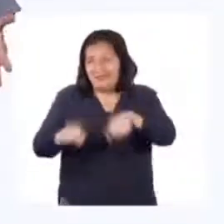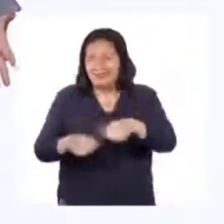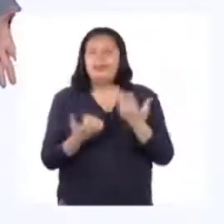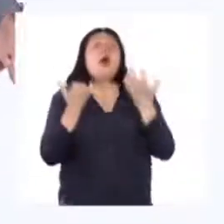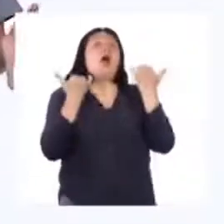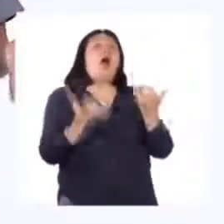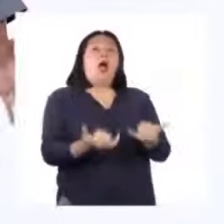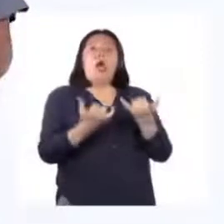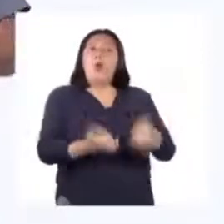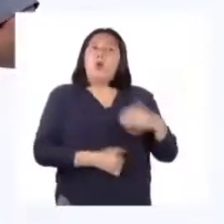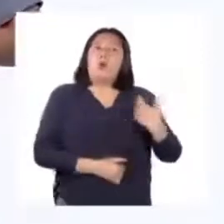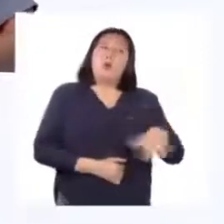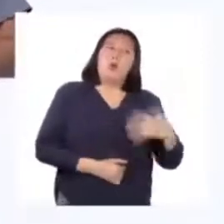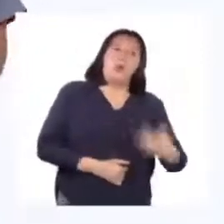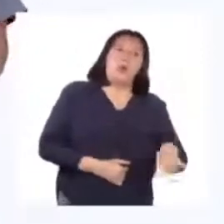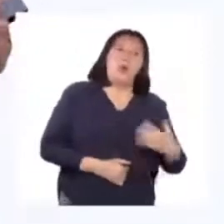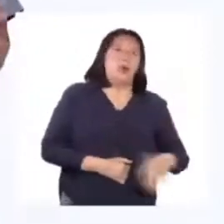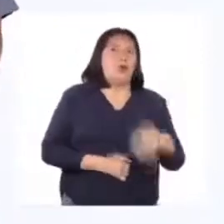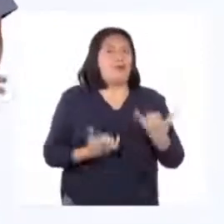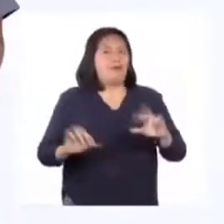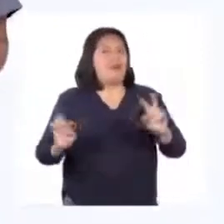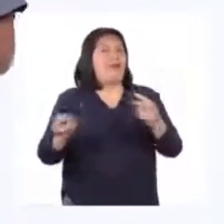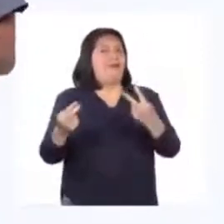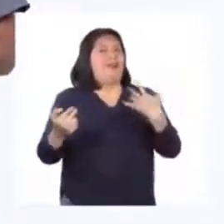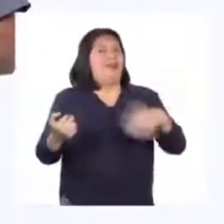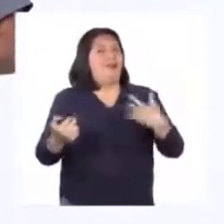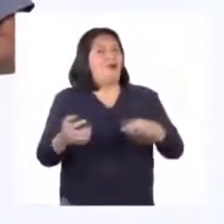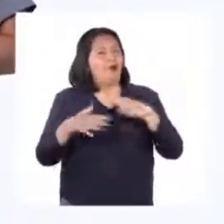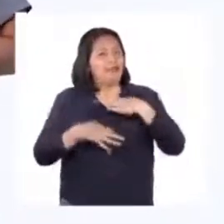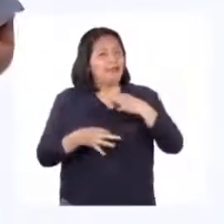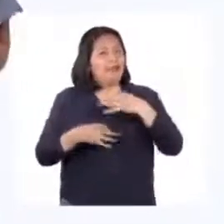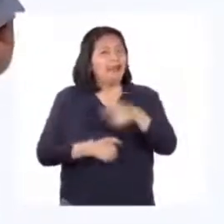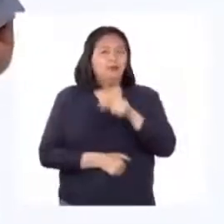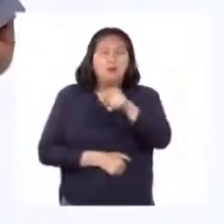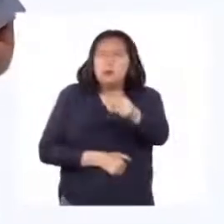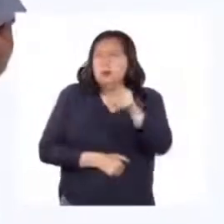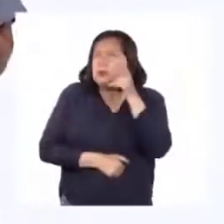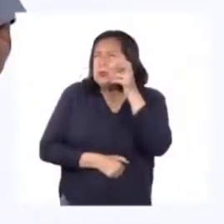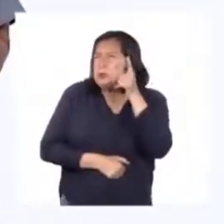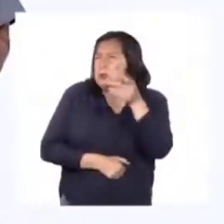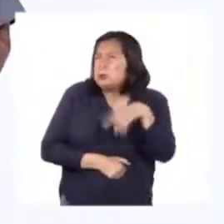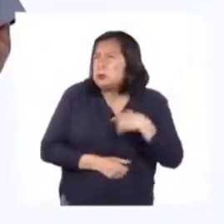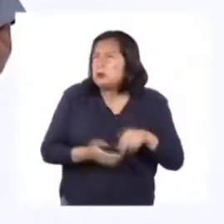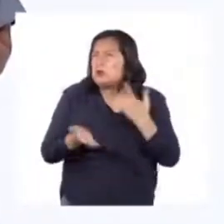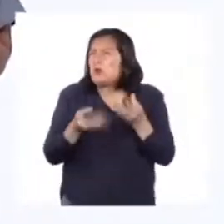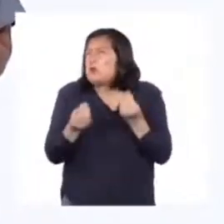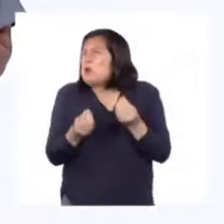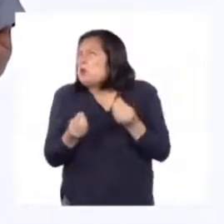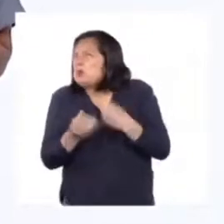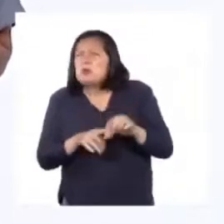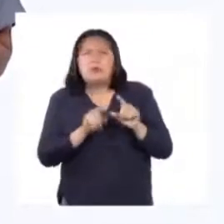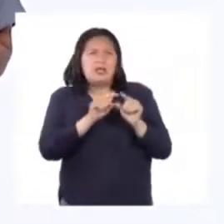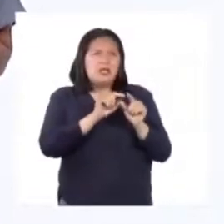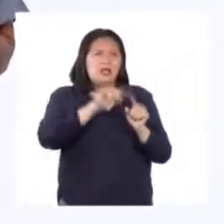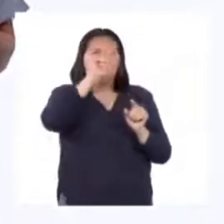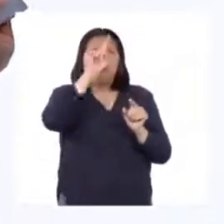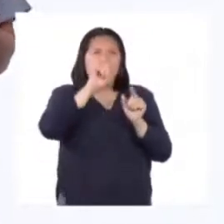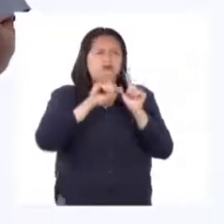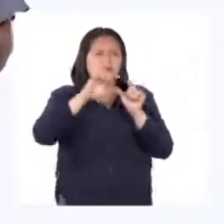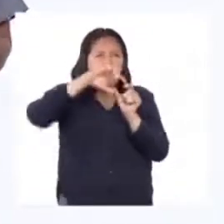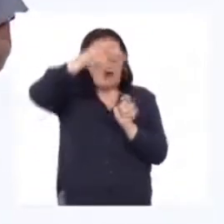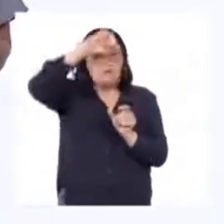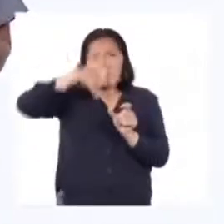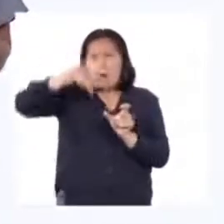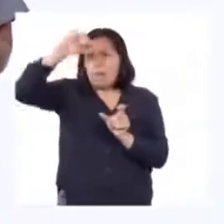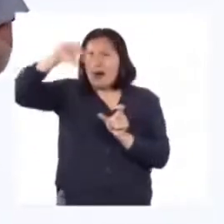día de hoy tenemos un programa muy interesante. ¿Alguna vez han escuchado sobre los gráficos estadísticos?